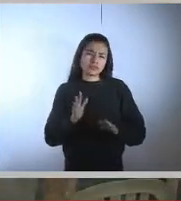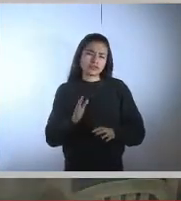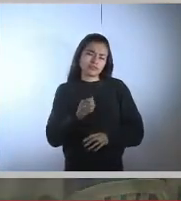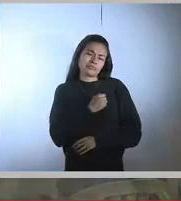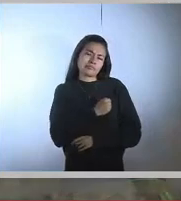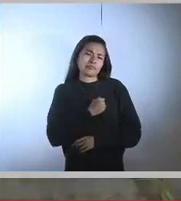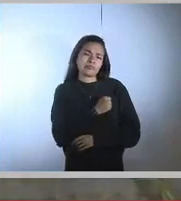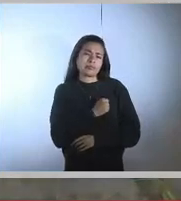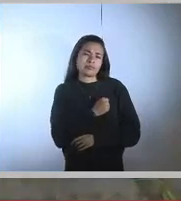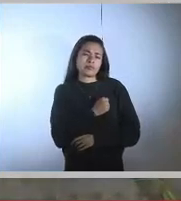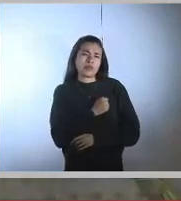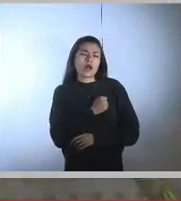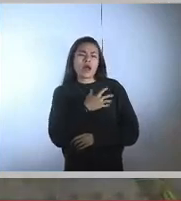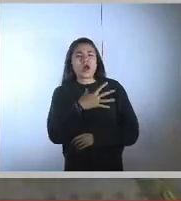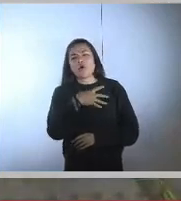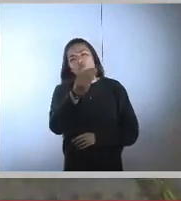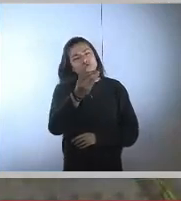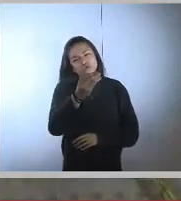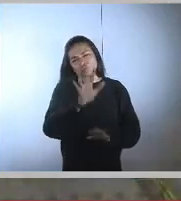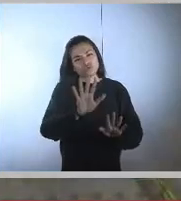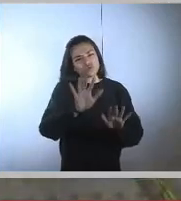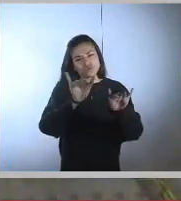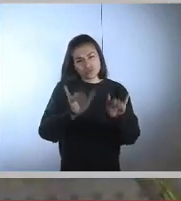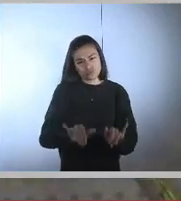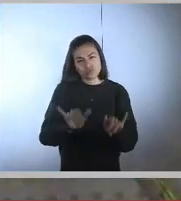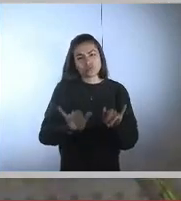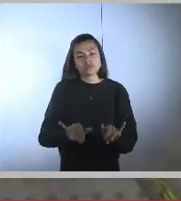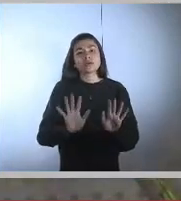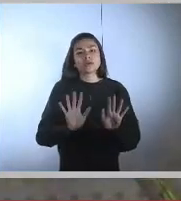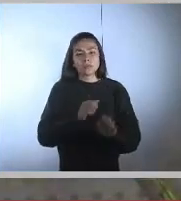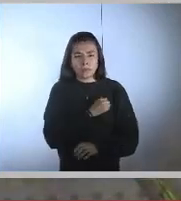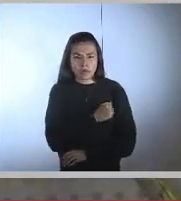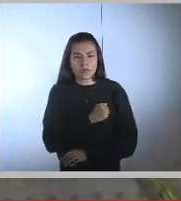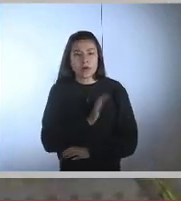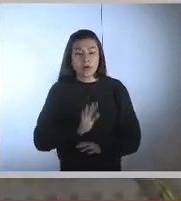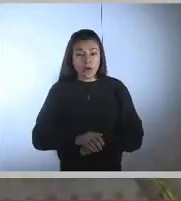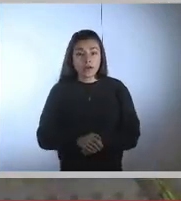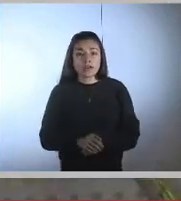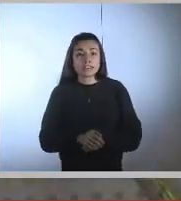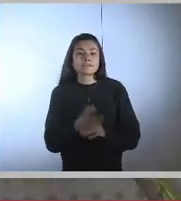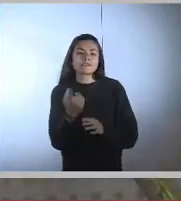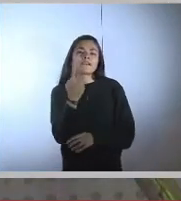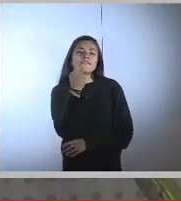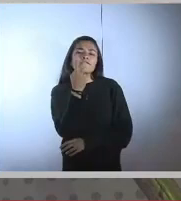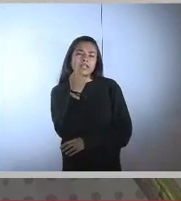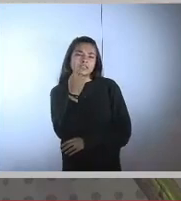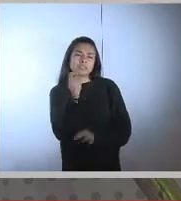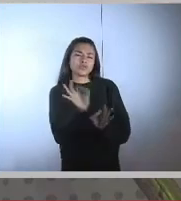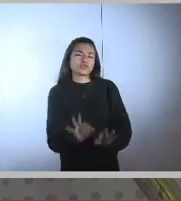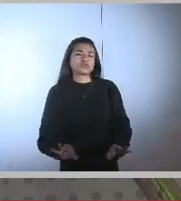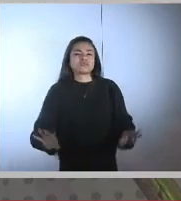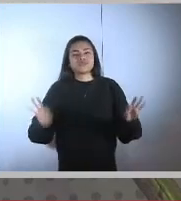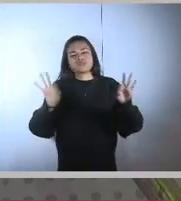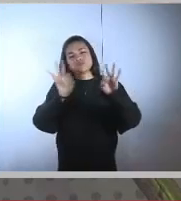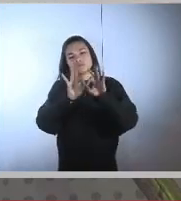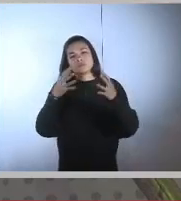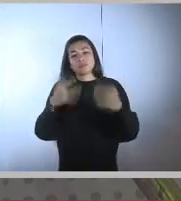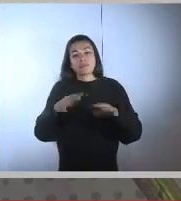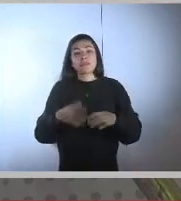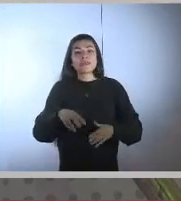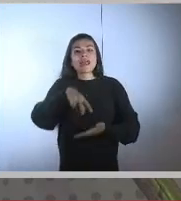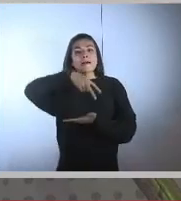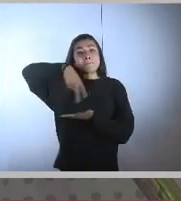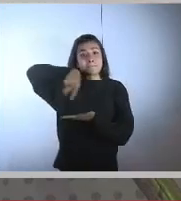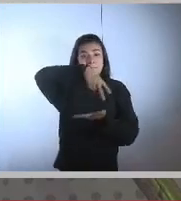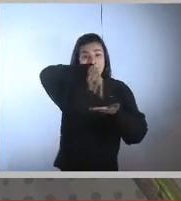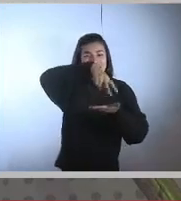que no abandonen nuestra instalación porque tenemos cosas muy importantes. Tenemos las bailarinas